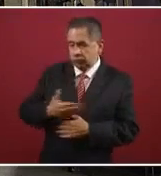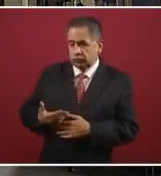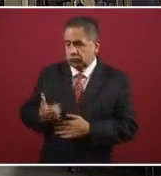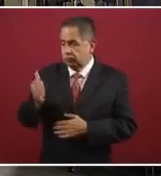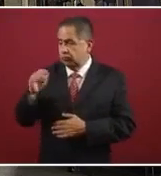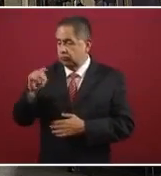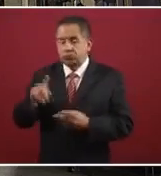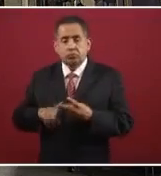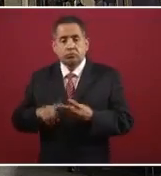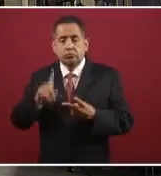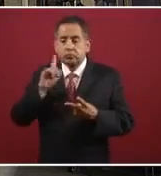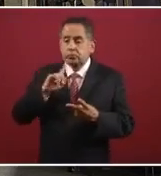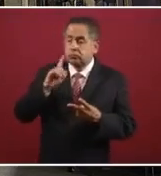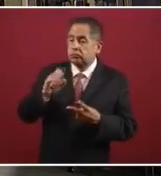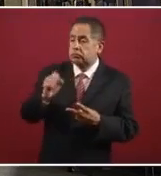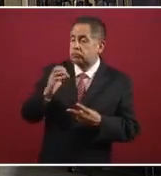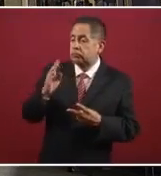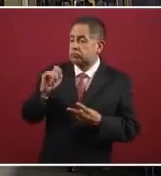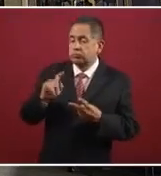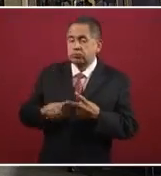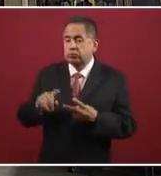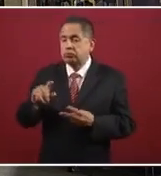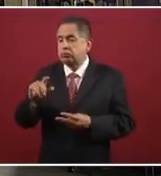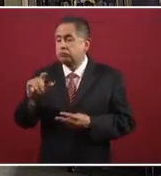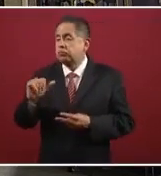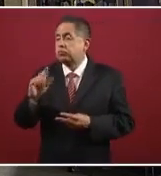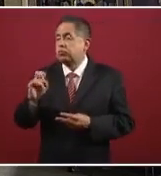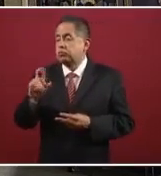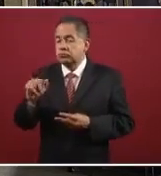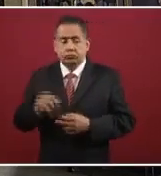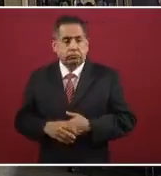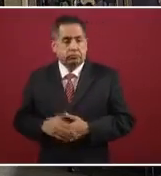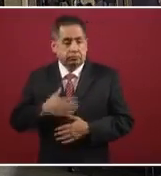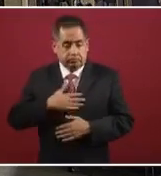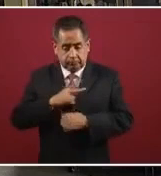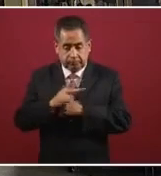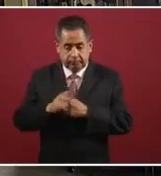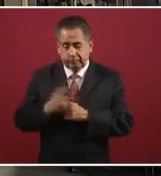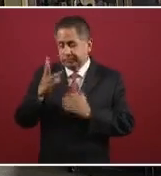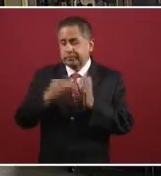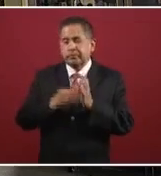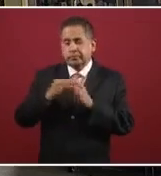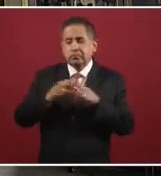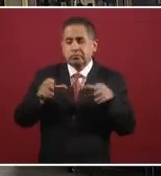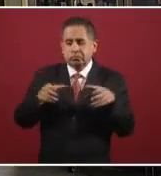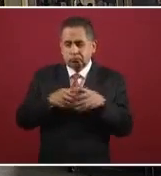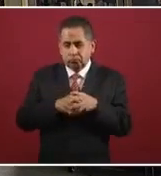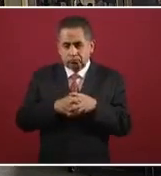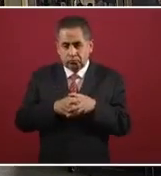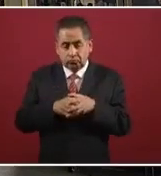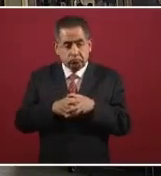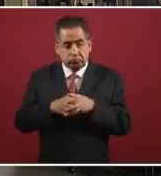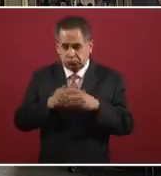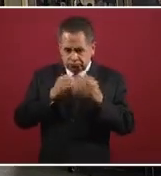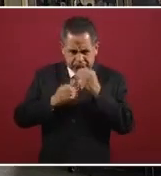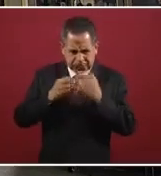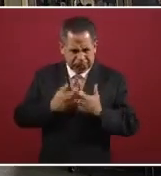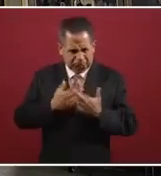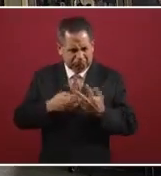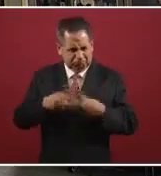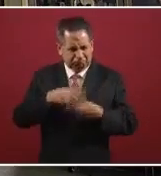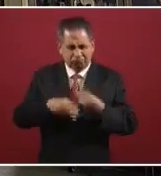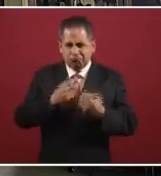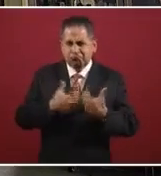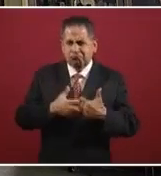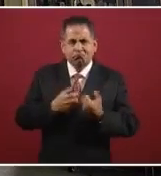secretaria de Bienestar María Luisa Albores, quiero decir que es un país pequeño de 3 millones de personas, pero producen alimentos para 27 millones de personas.